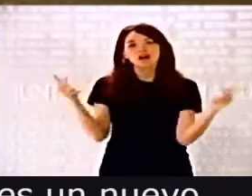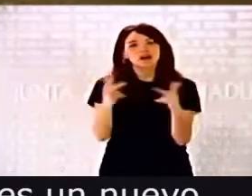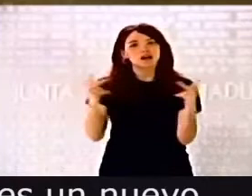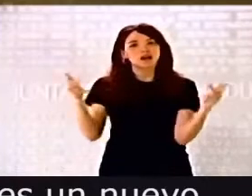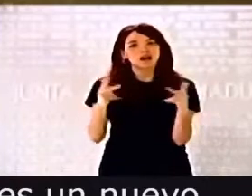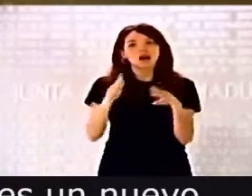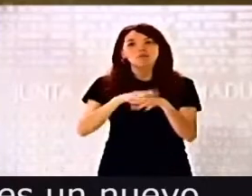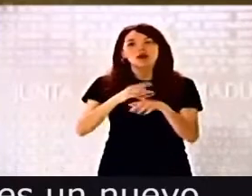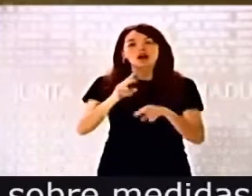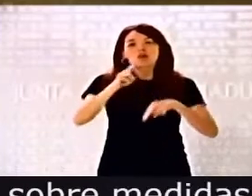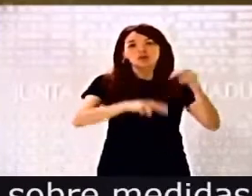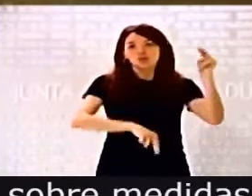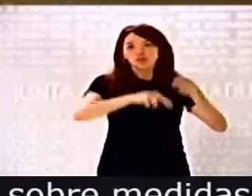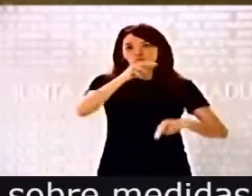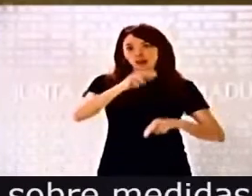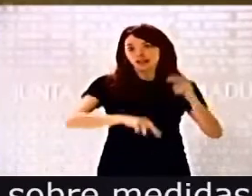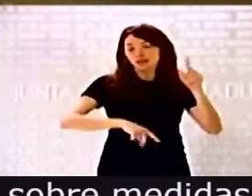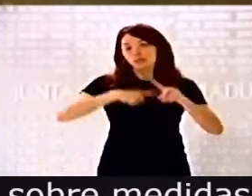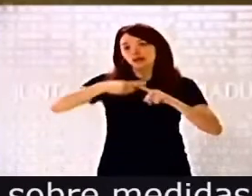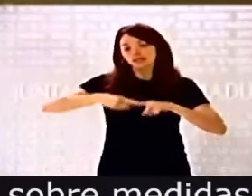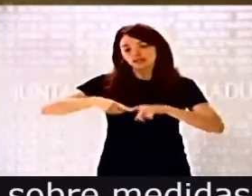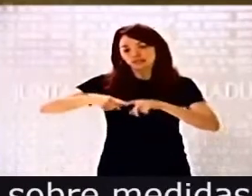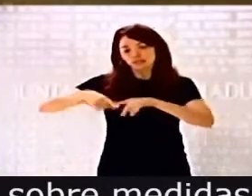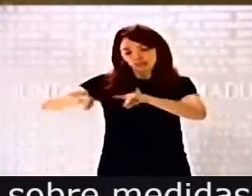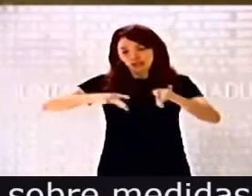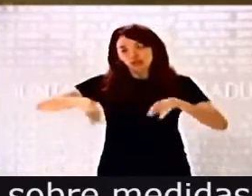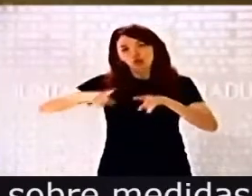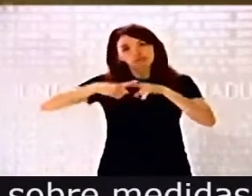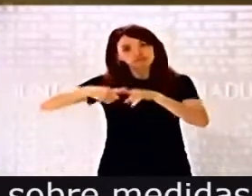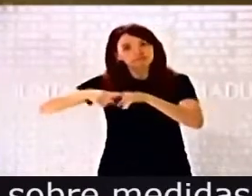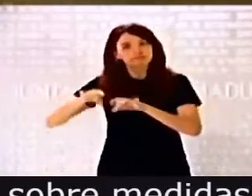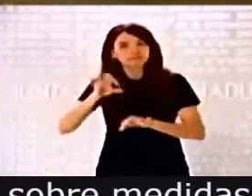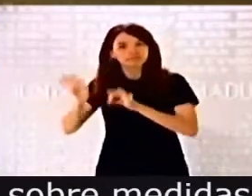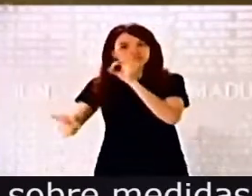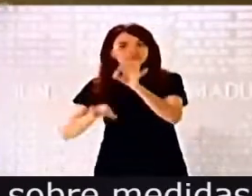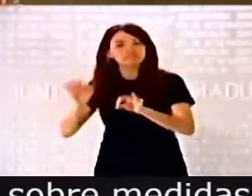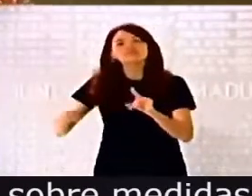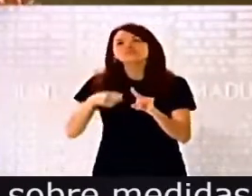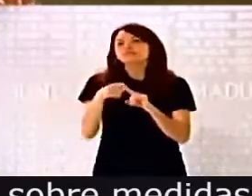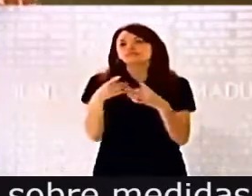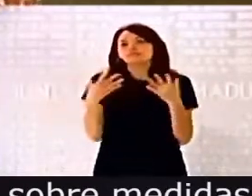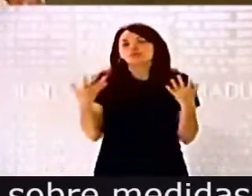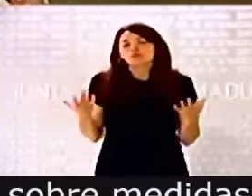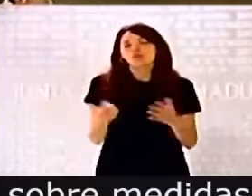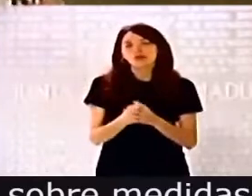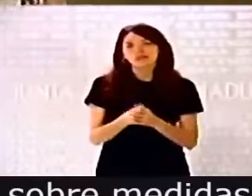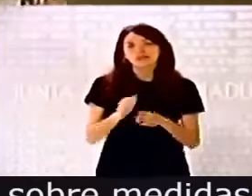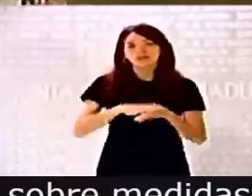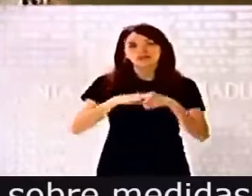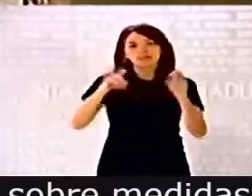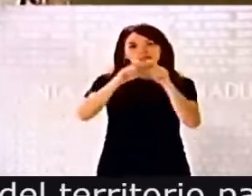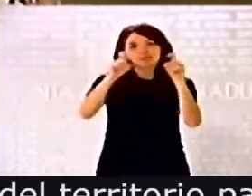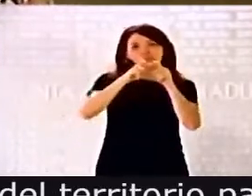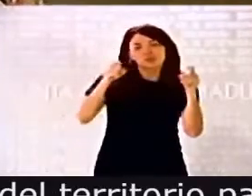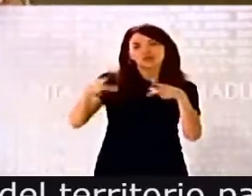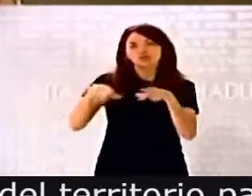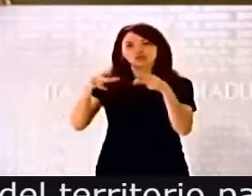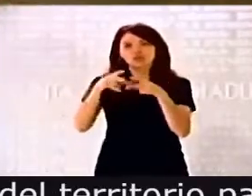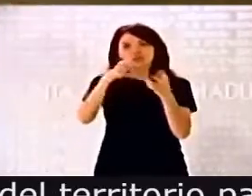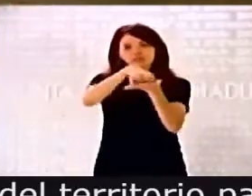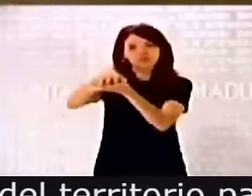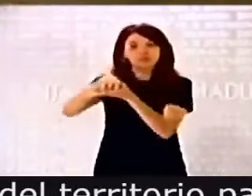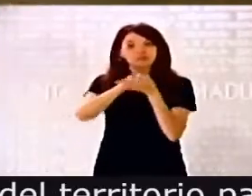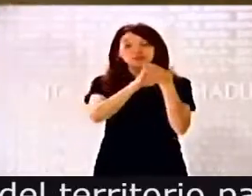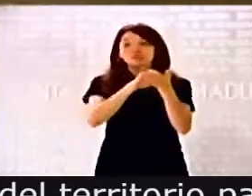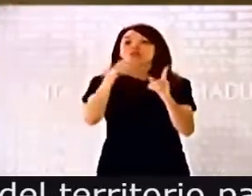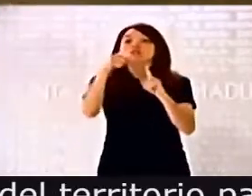de urbanismo y ordenación del territorio para la dinamización del tejido económico y social para afrontar